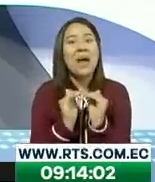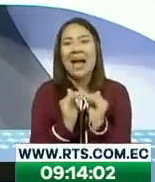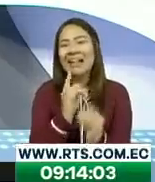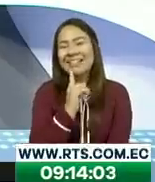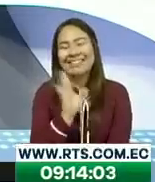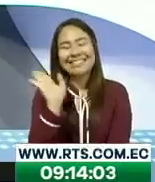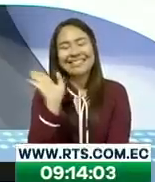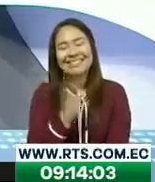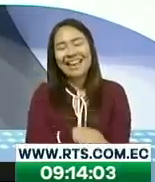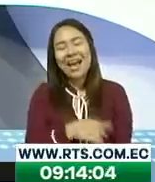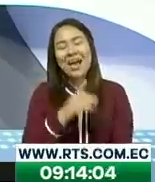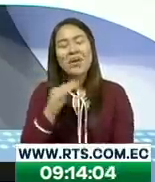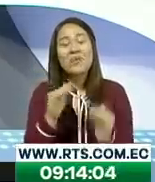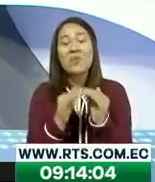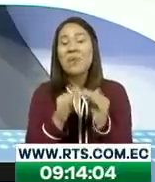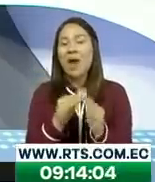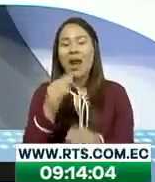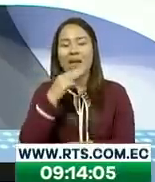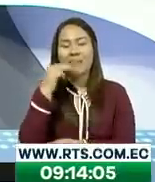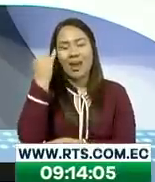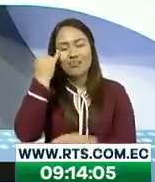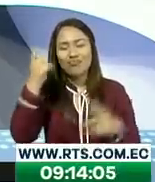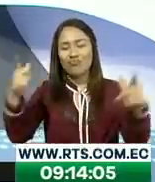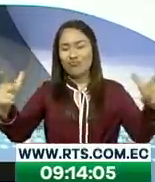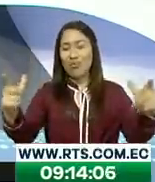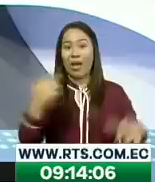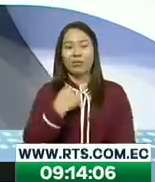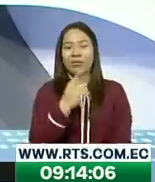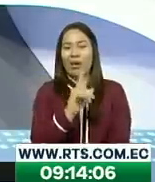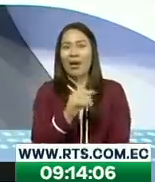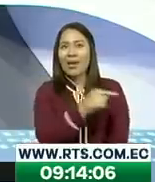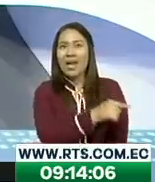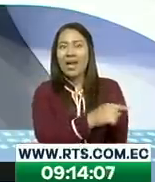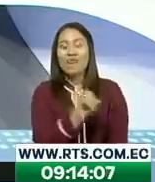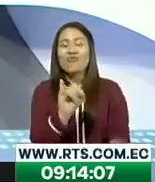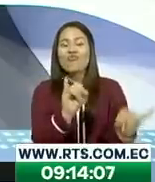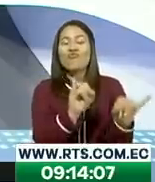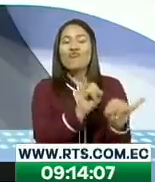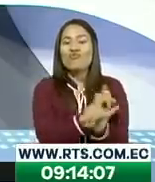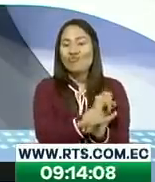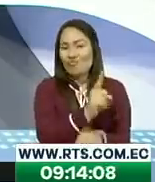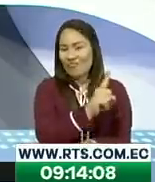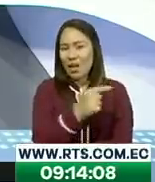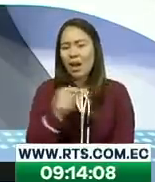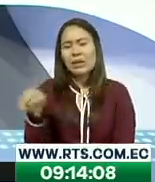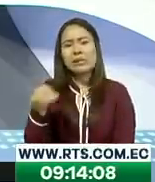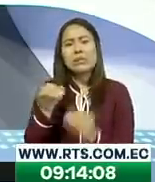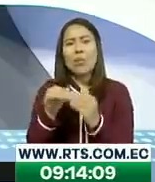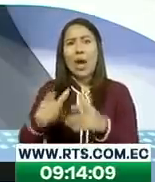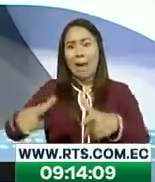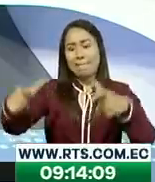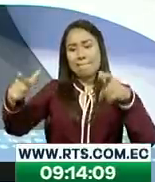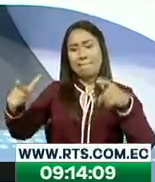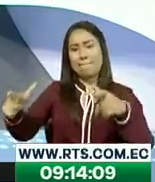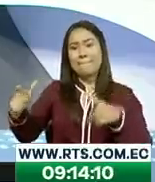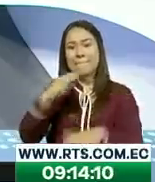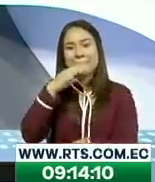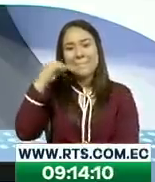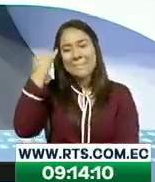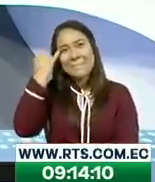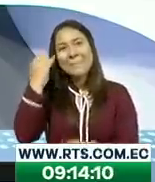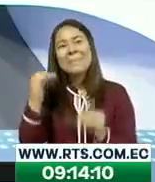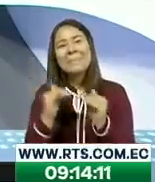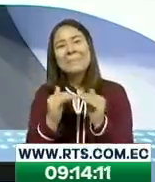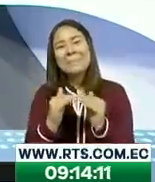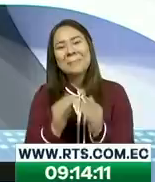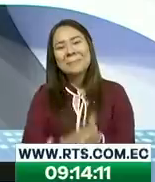la... Y tuca. No es como la mía, no es como la mía, mire. O sea que... Son de ese porte, tucota, jugosita,